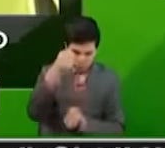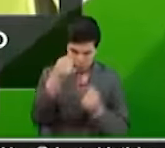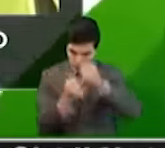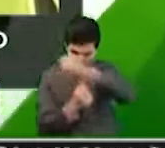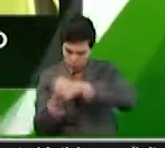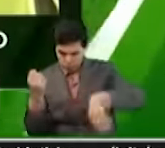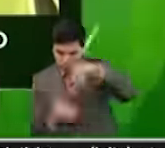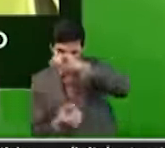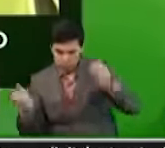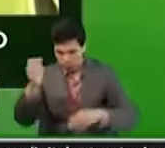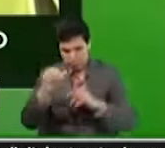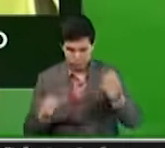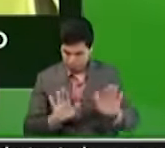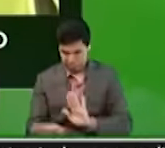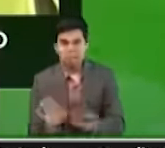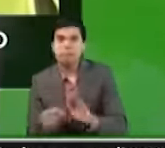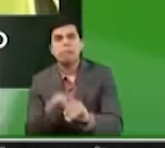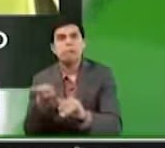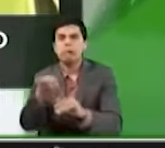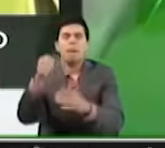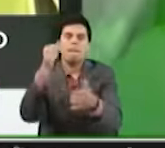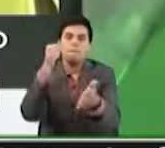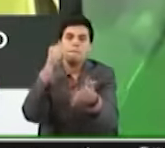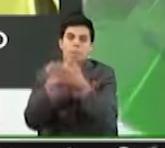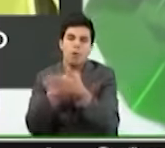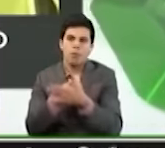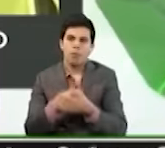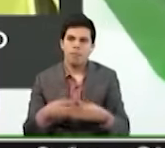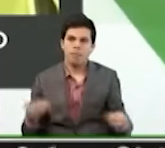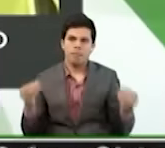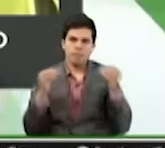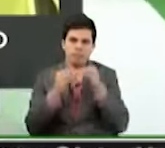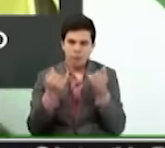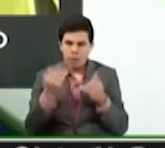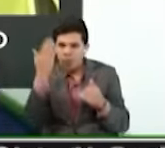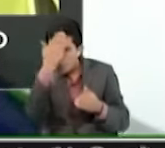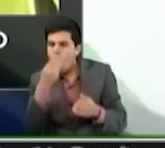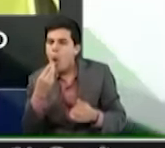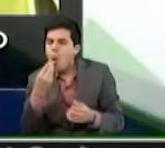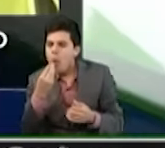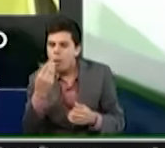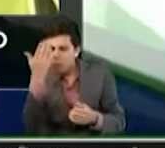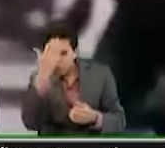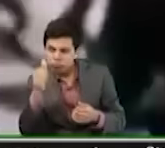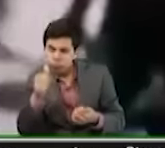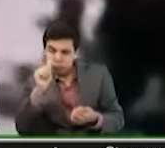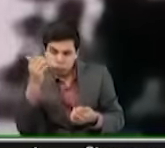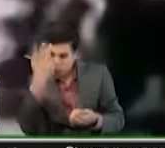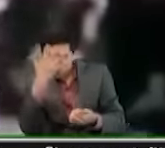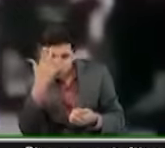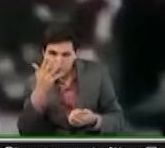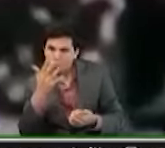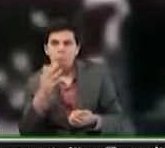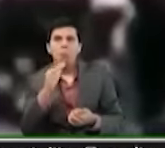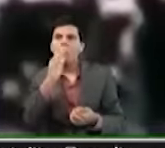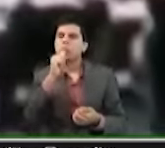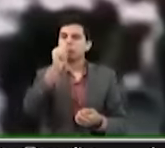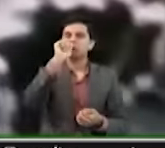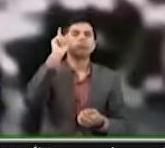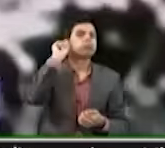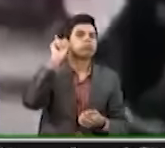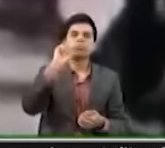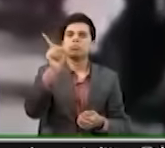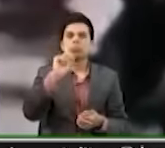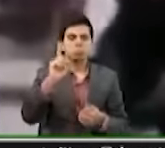automotor y es donde genera este accidente. Igualmente se le realizaron las pruebas de embriaguez, resultando negativa. Igualmente, pues el caso también queda a disposición de la